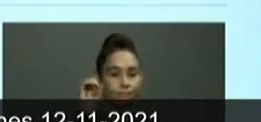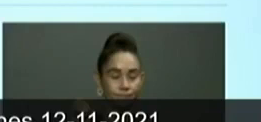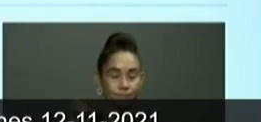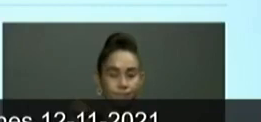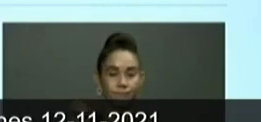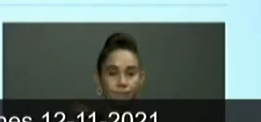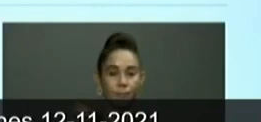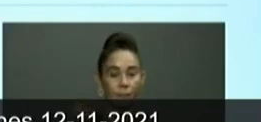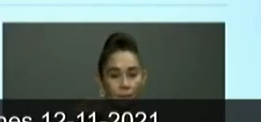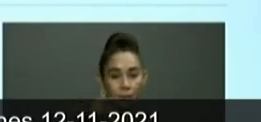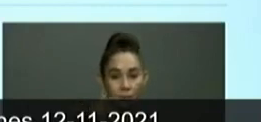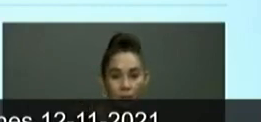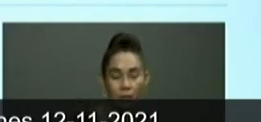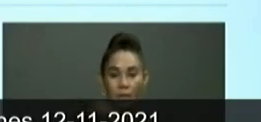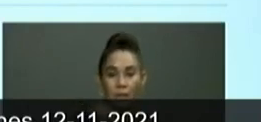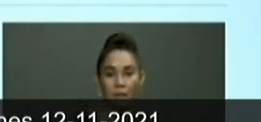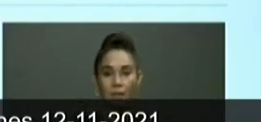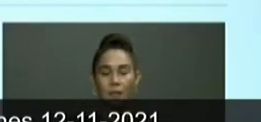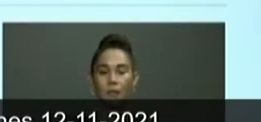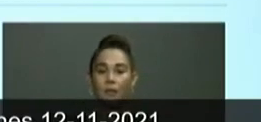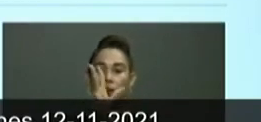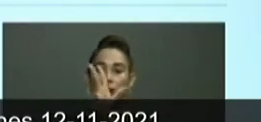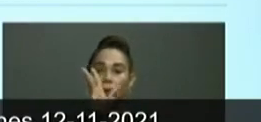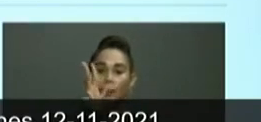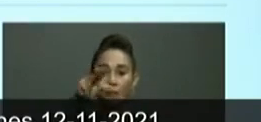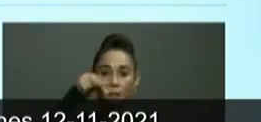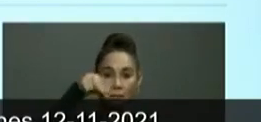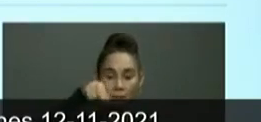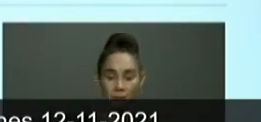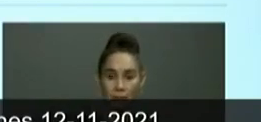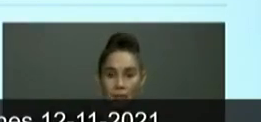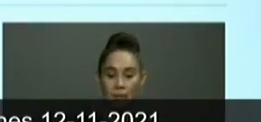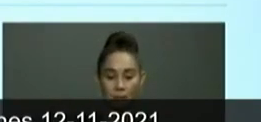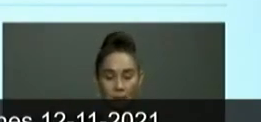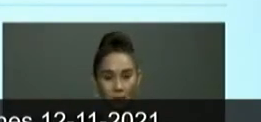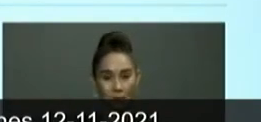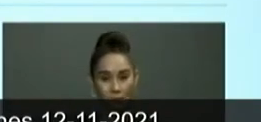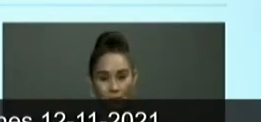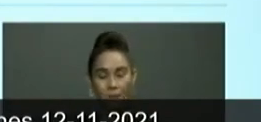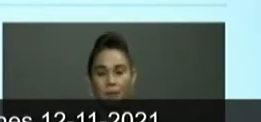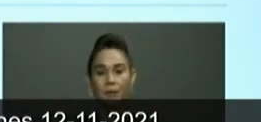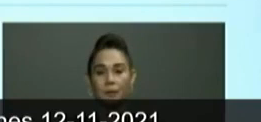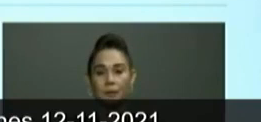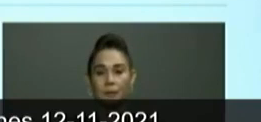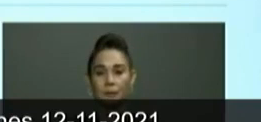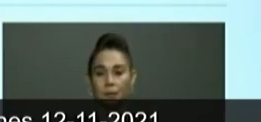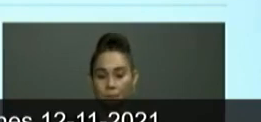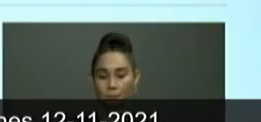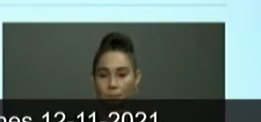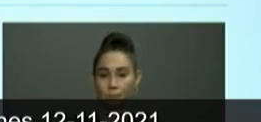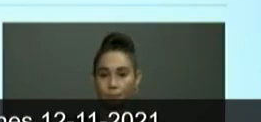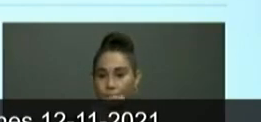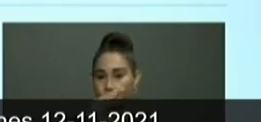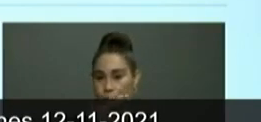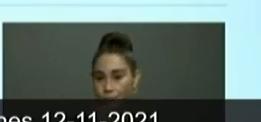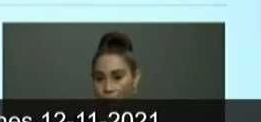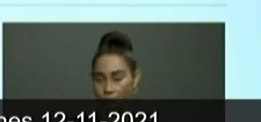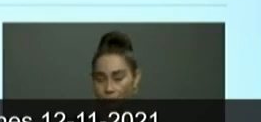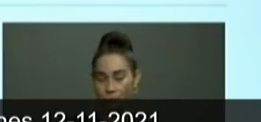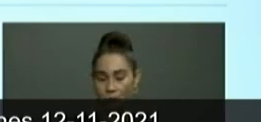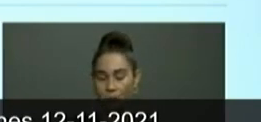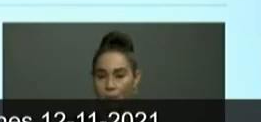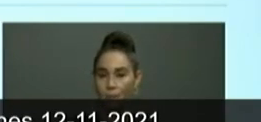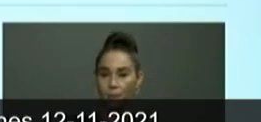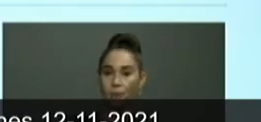27.20%, que es, en esa ocasión fueron 30 mil partos de embarazadas haitianas.